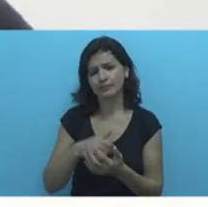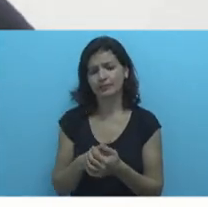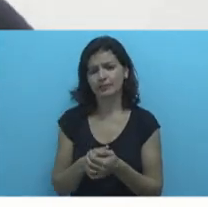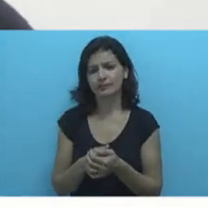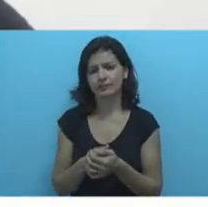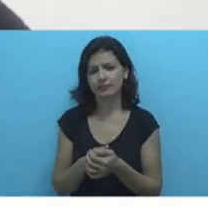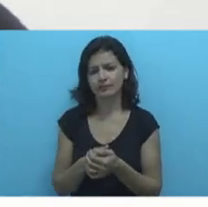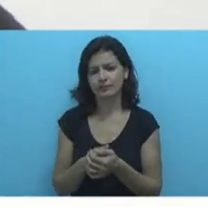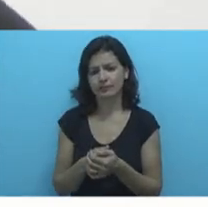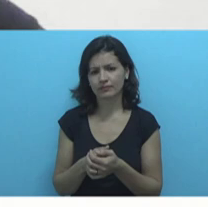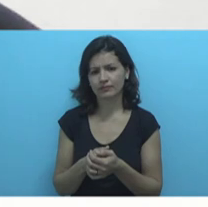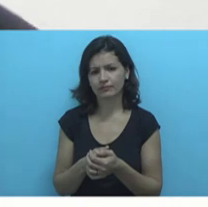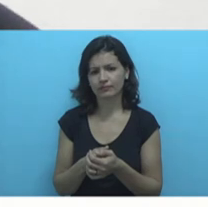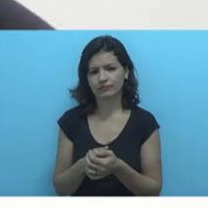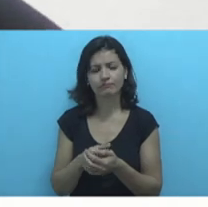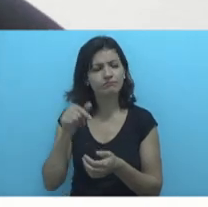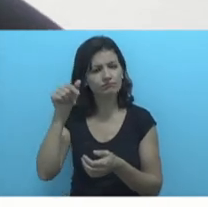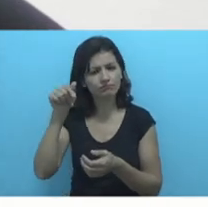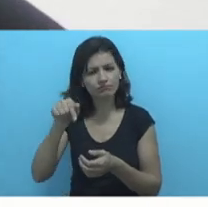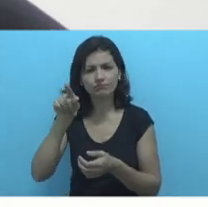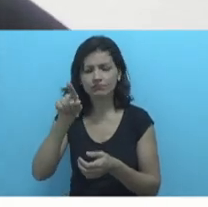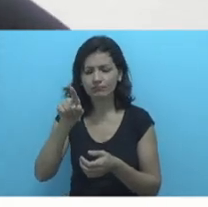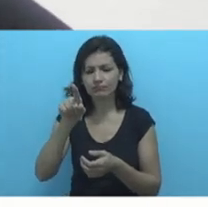que hoy está dándonos a todos